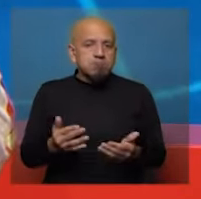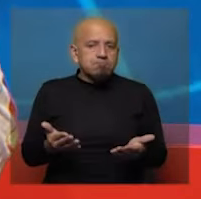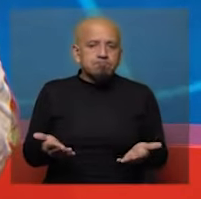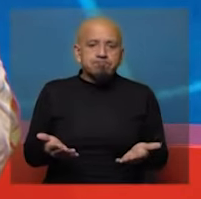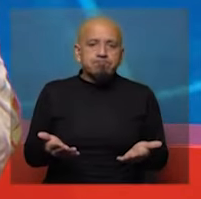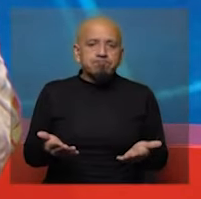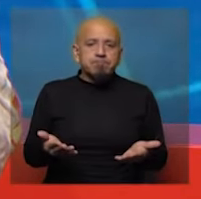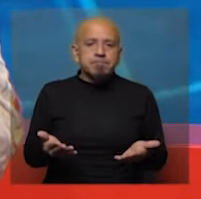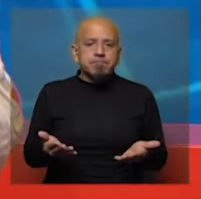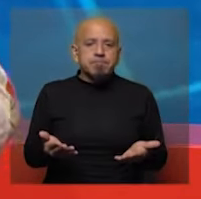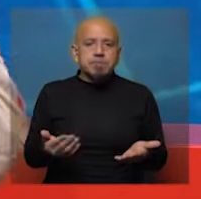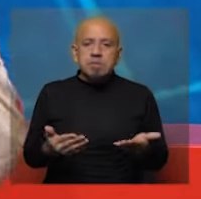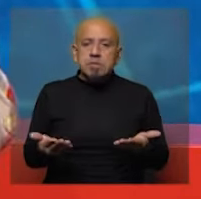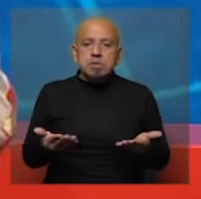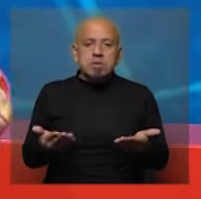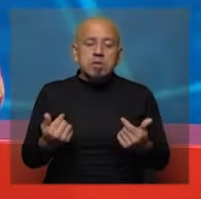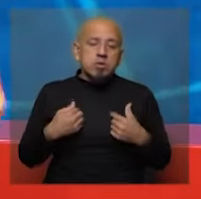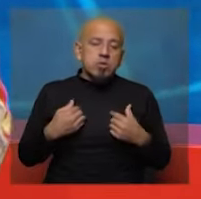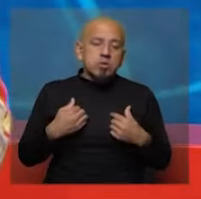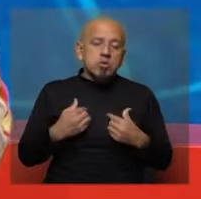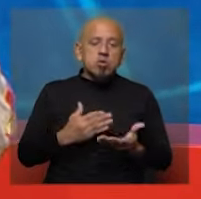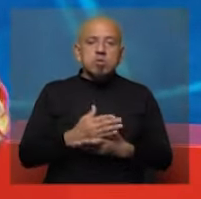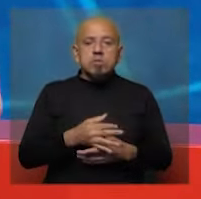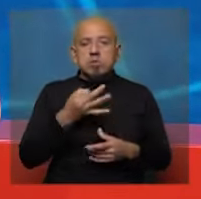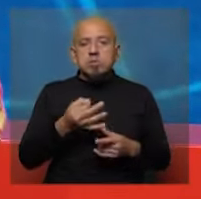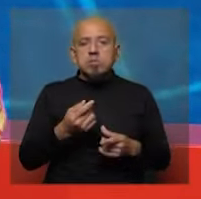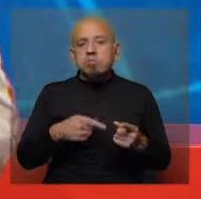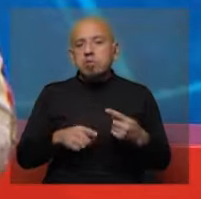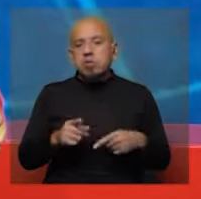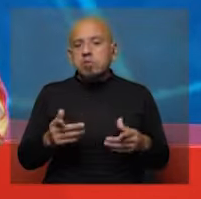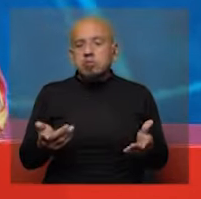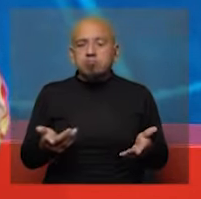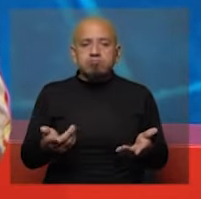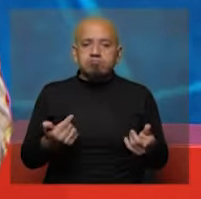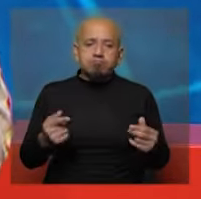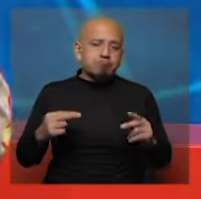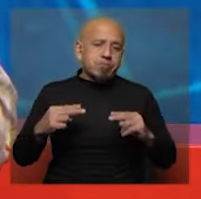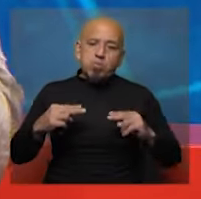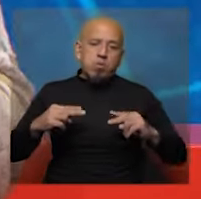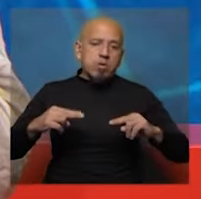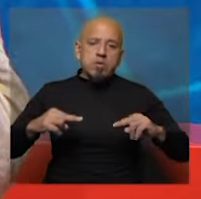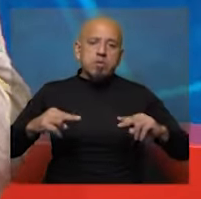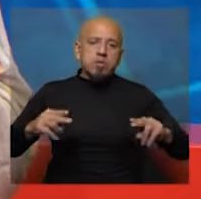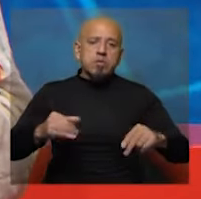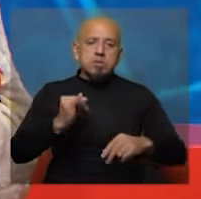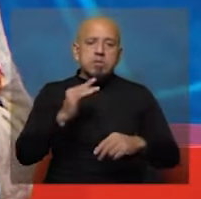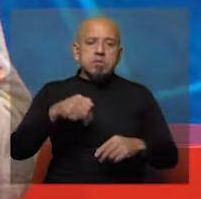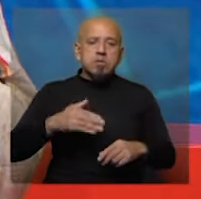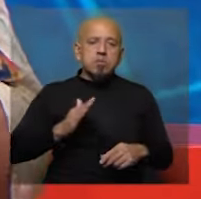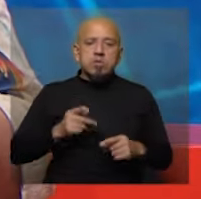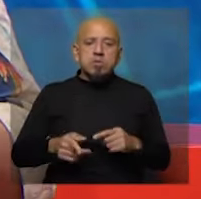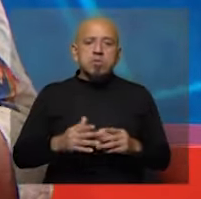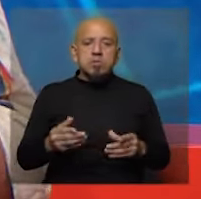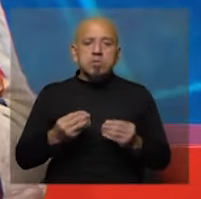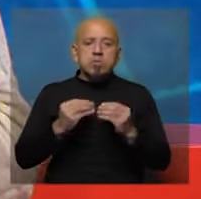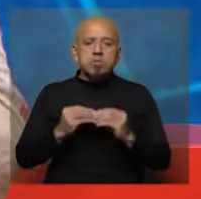si el presupesto siempre digo porque no tengo estudiado el último pero no cambió mucho así que es lo mismo si el in mujeres tenía de presupuesto